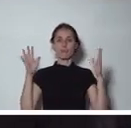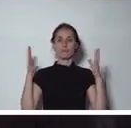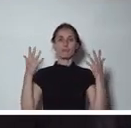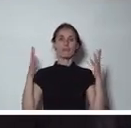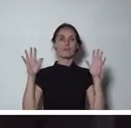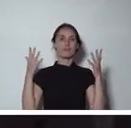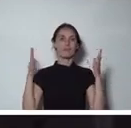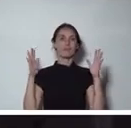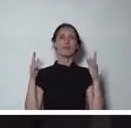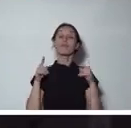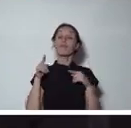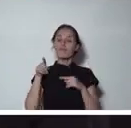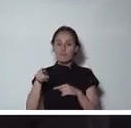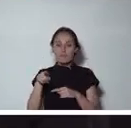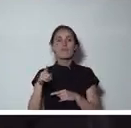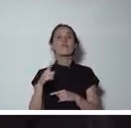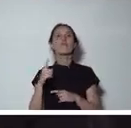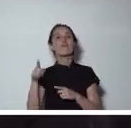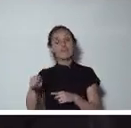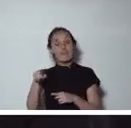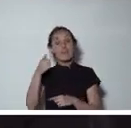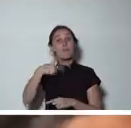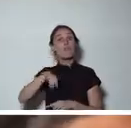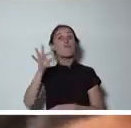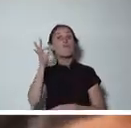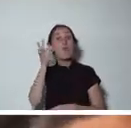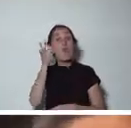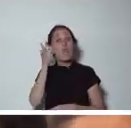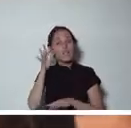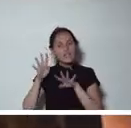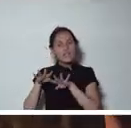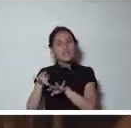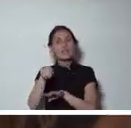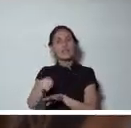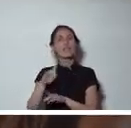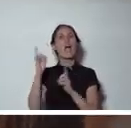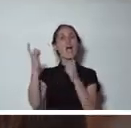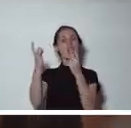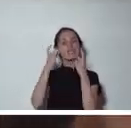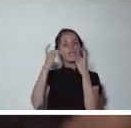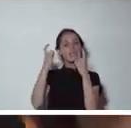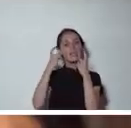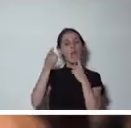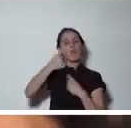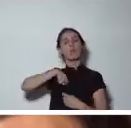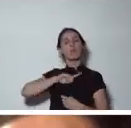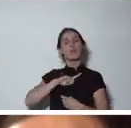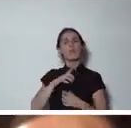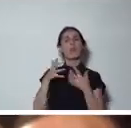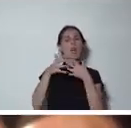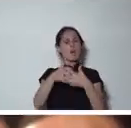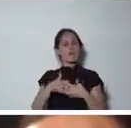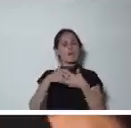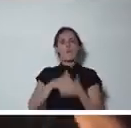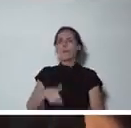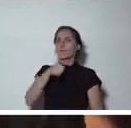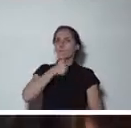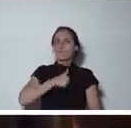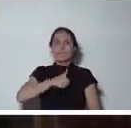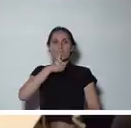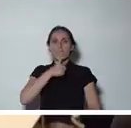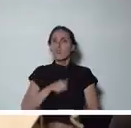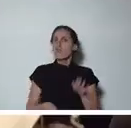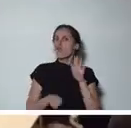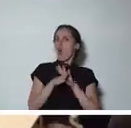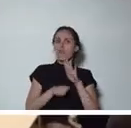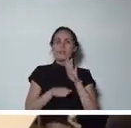enseñado quienes nos han enseñado a pelear a luchar a resistir a ser persistentes a no abandonar ninguna de las